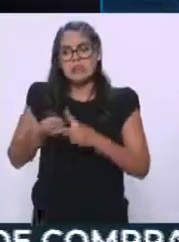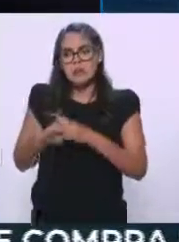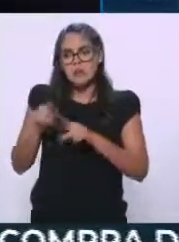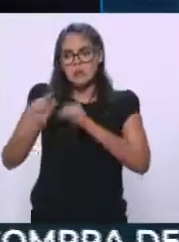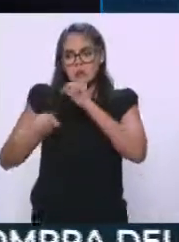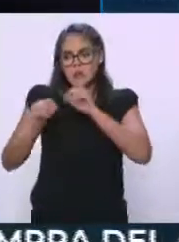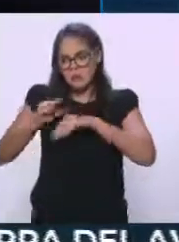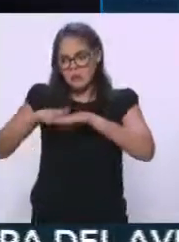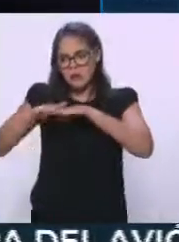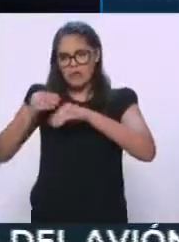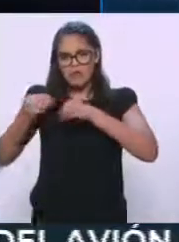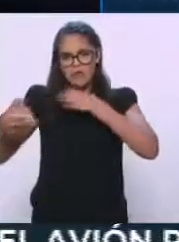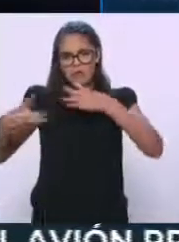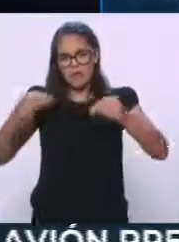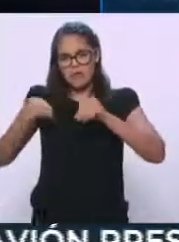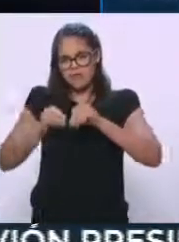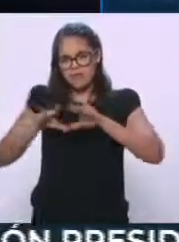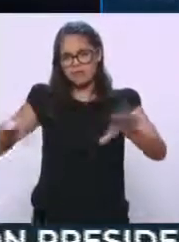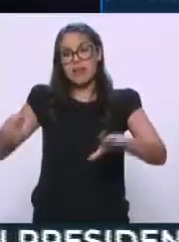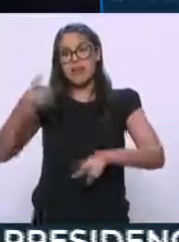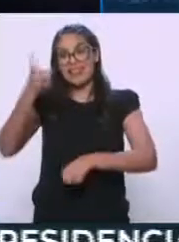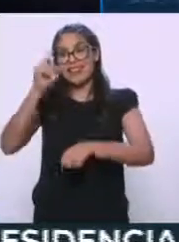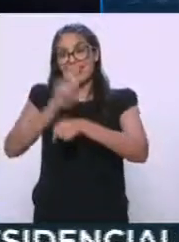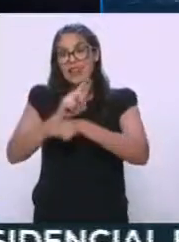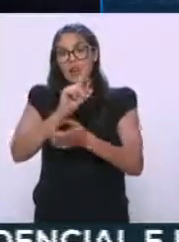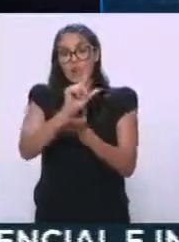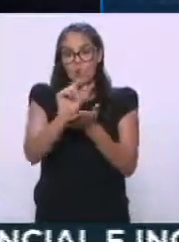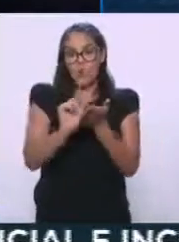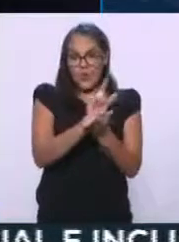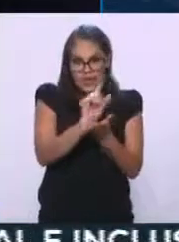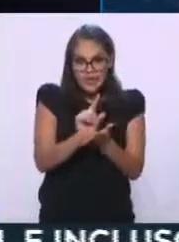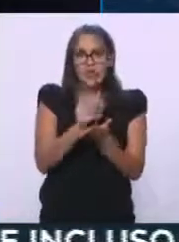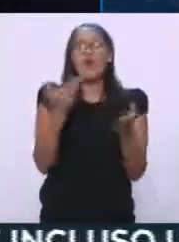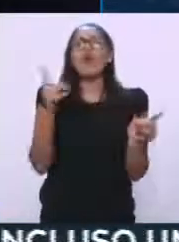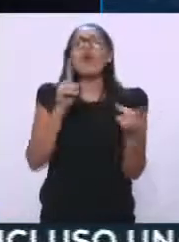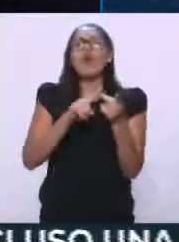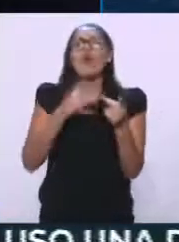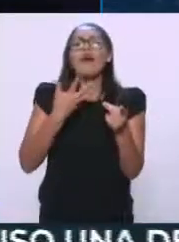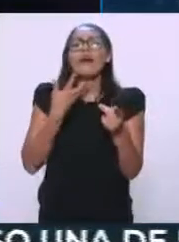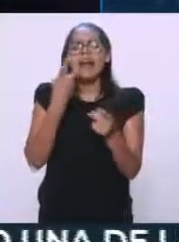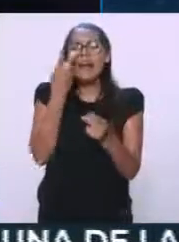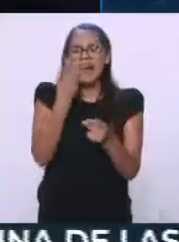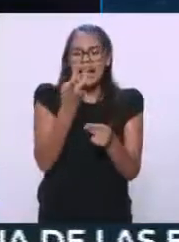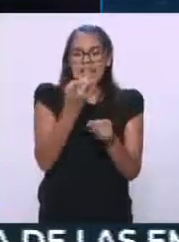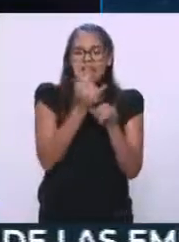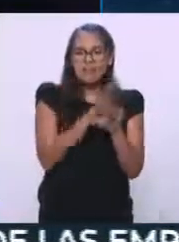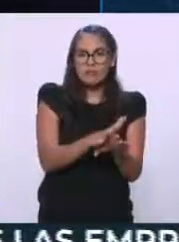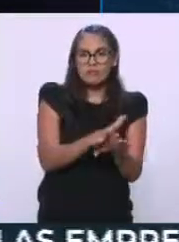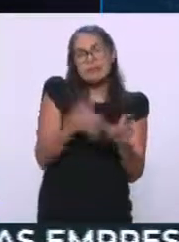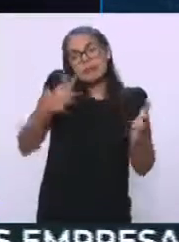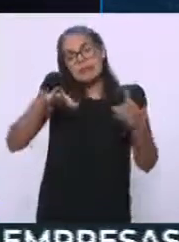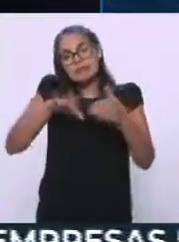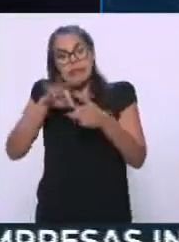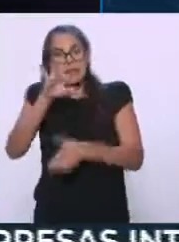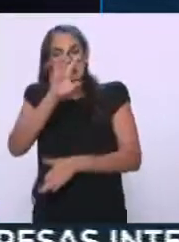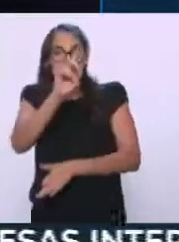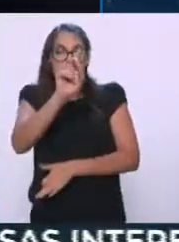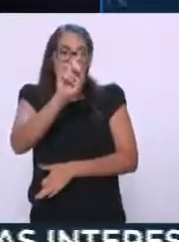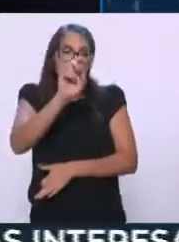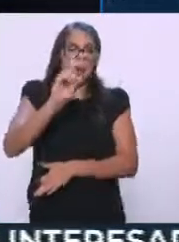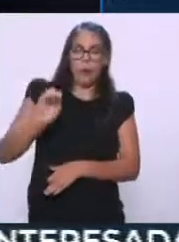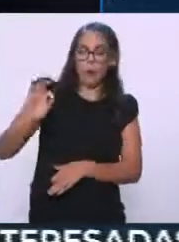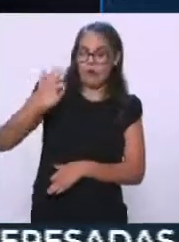amplificar. Justamente en Twitter ese día publicamos una gráfica donde mostrábamos esa cuenta, que un 30%, un 40% de